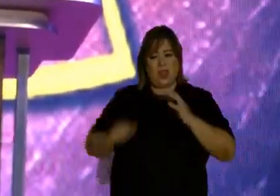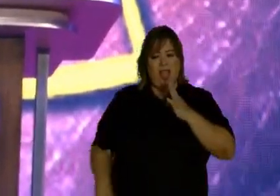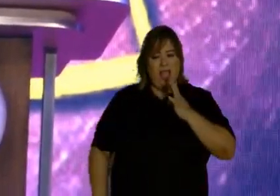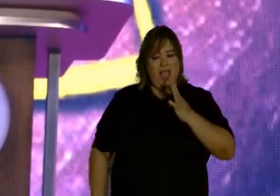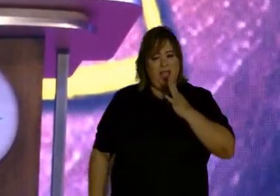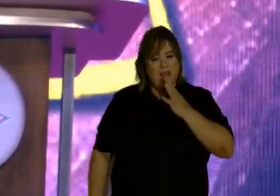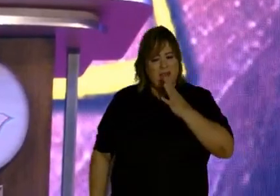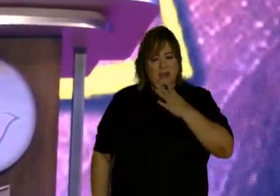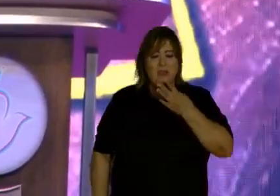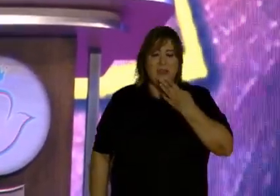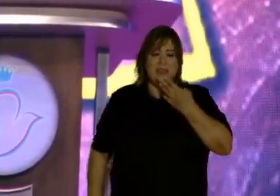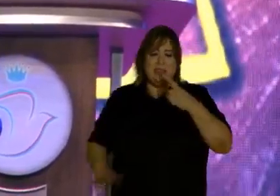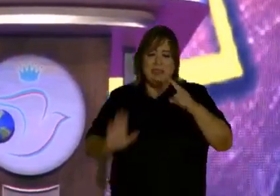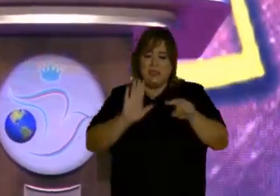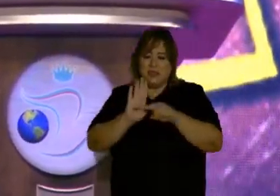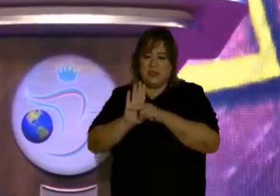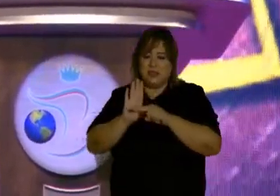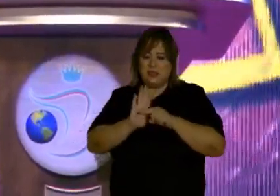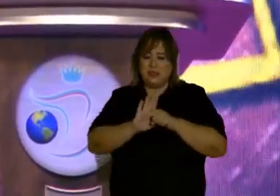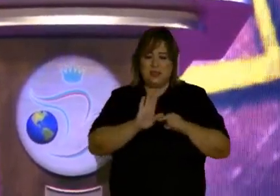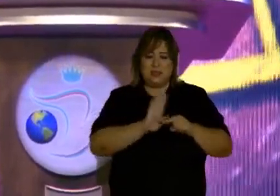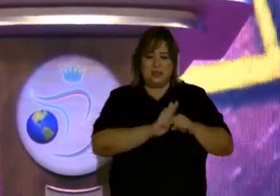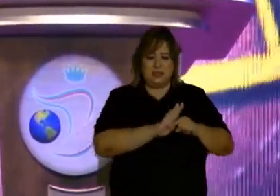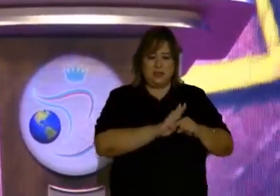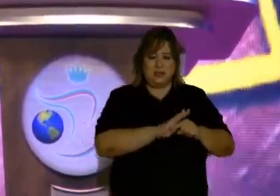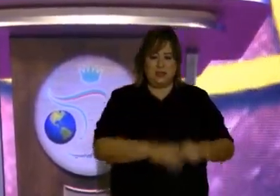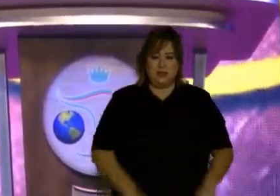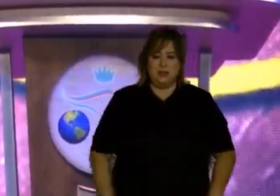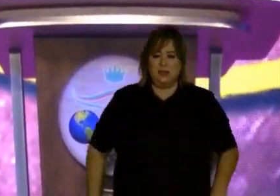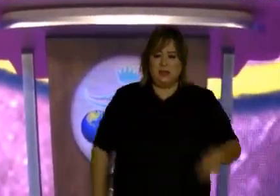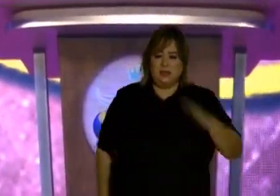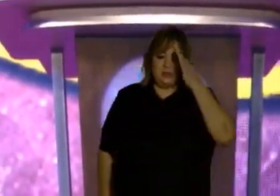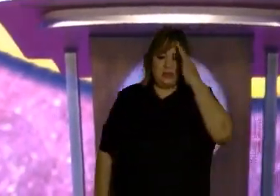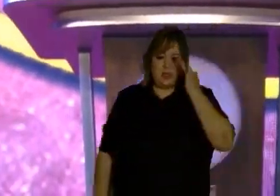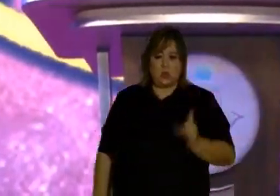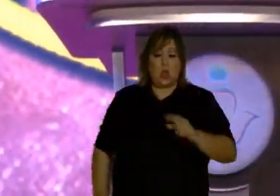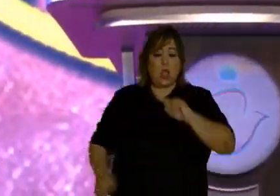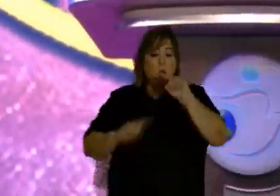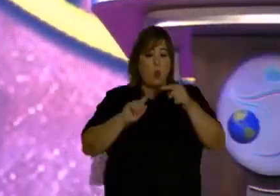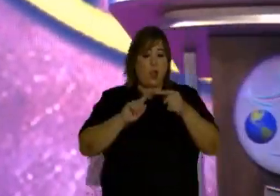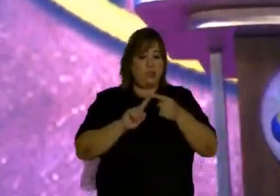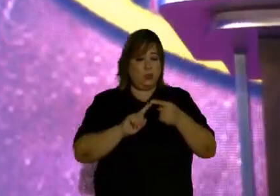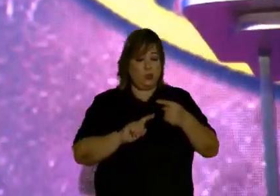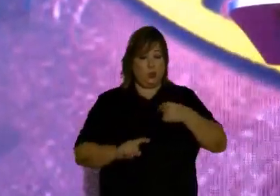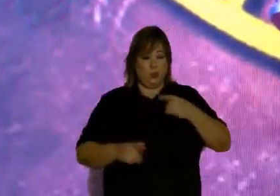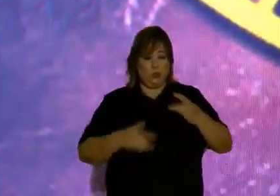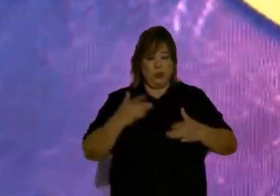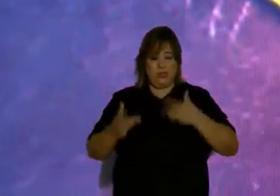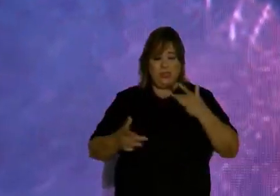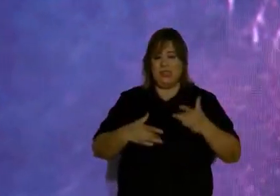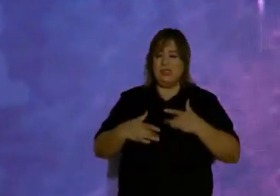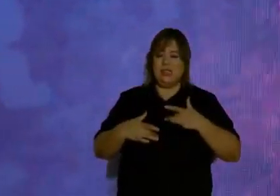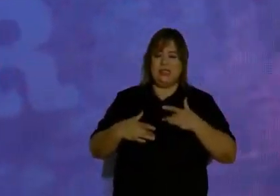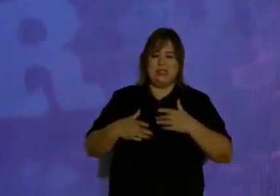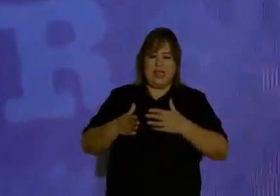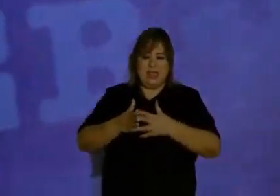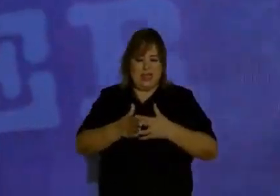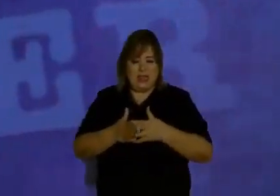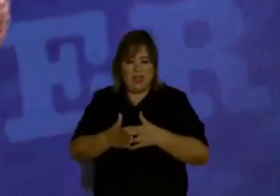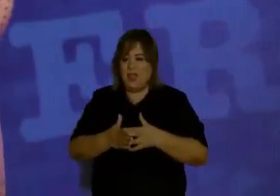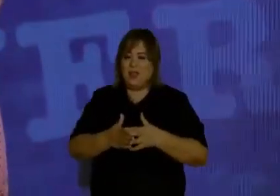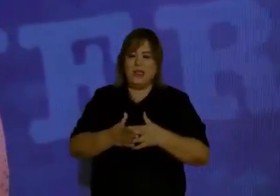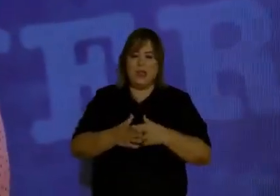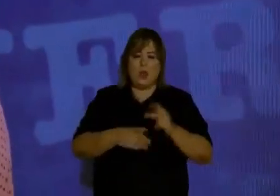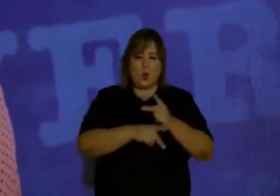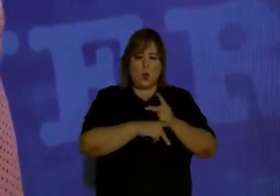dijo a quienes. A quienes él le ministraba. Por eso cuando usted esté en momentos vulnerables, tenga cuidado con quien usted habla, tenga